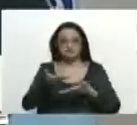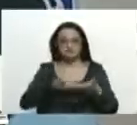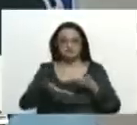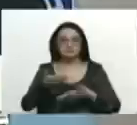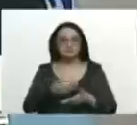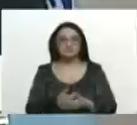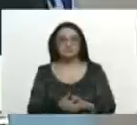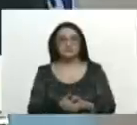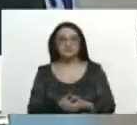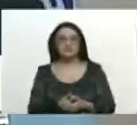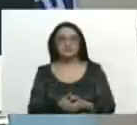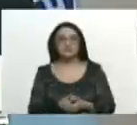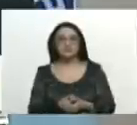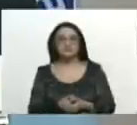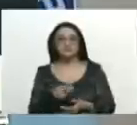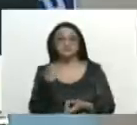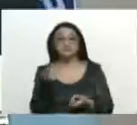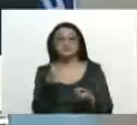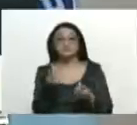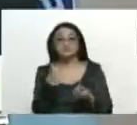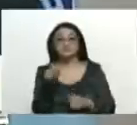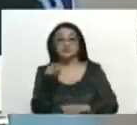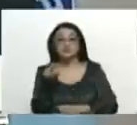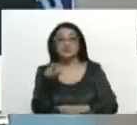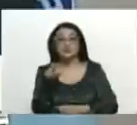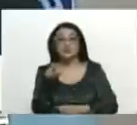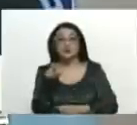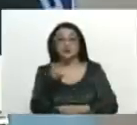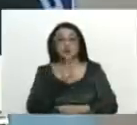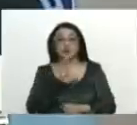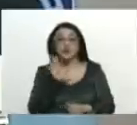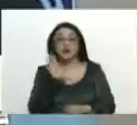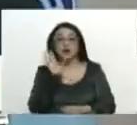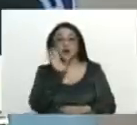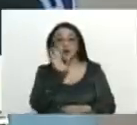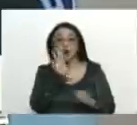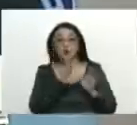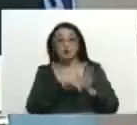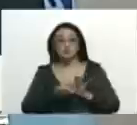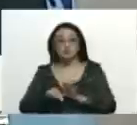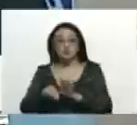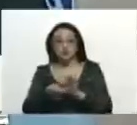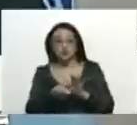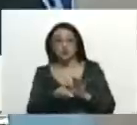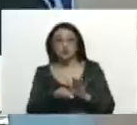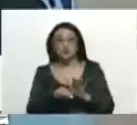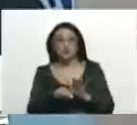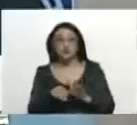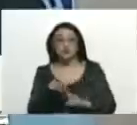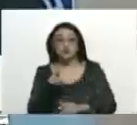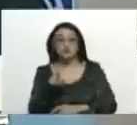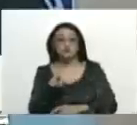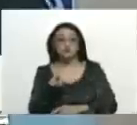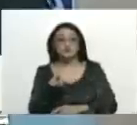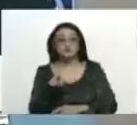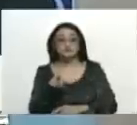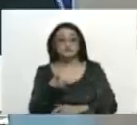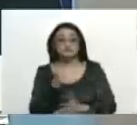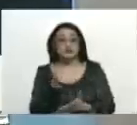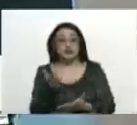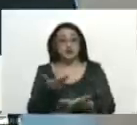en vez de ser narcotráfico esto es dinero de la corrupción que estos lavan